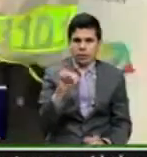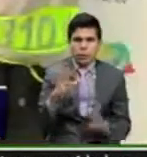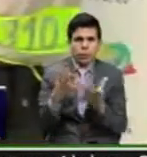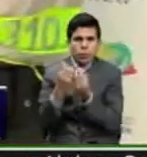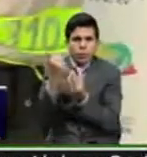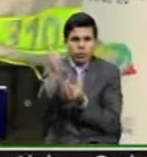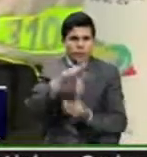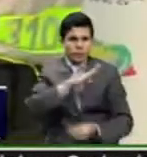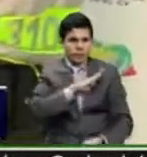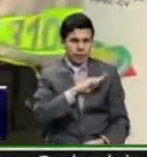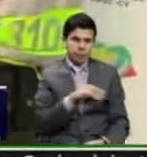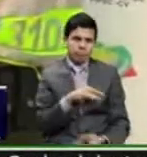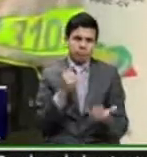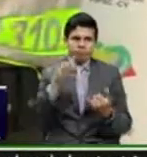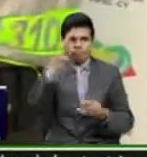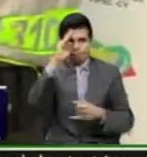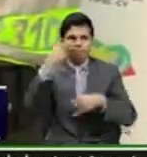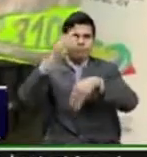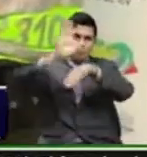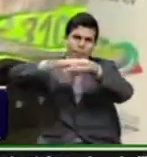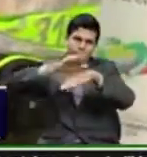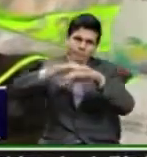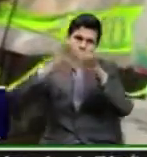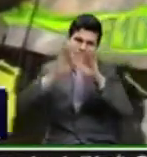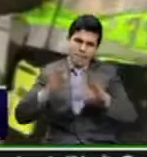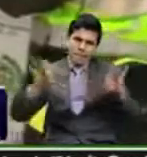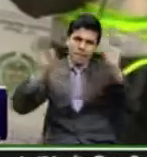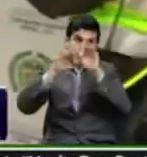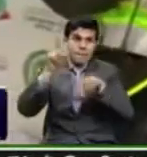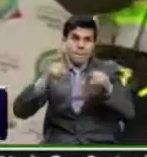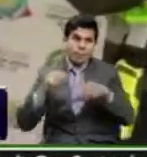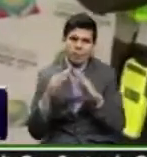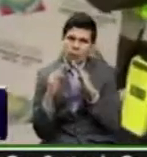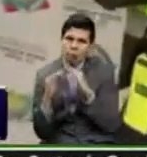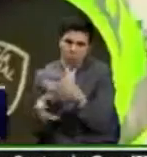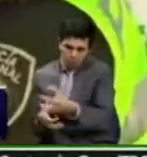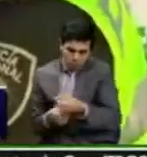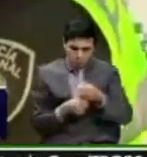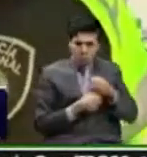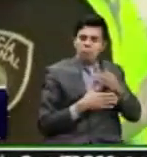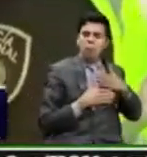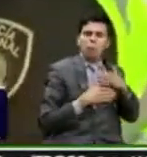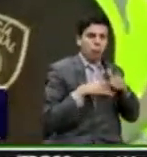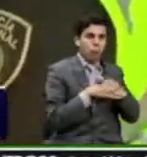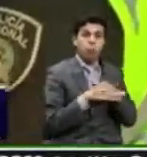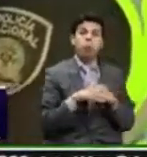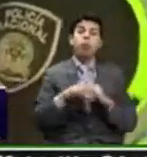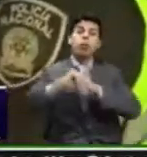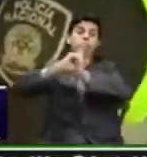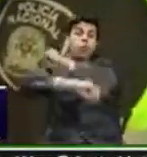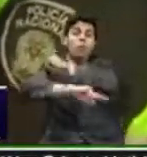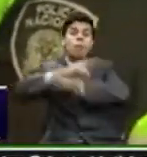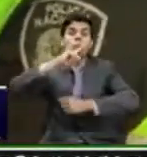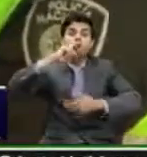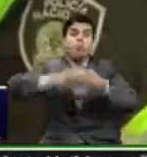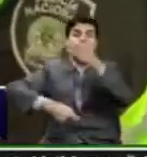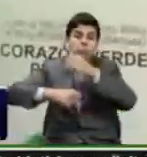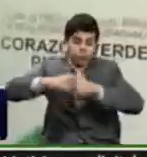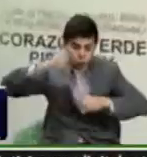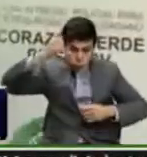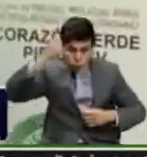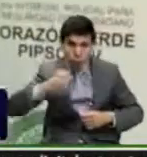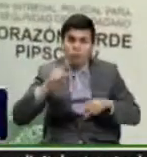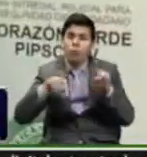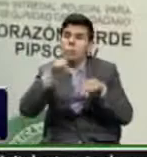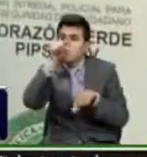grado. Las autoridades fueron claras frente a las sanciones que acarrea la tenencia de estas especies silvestres, en su mayoría aves que son